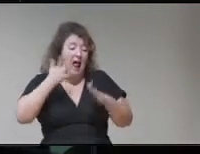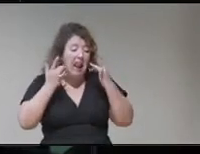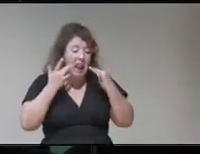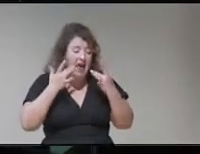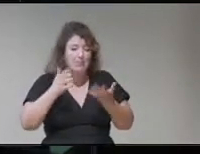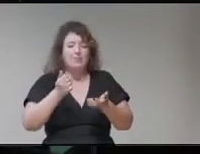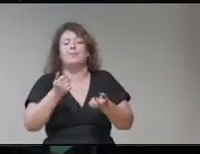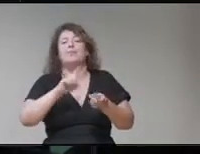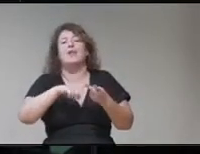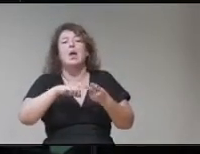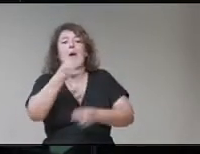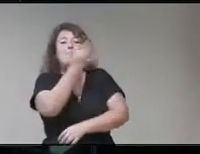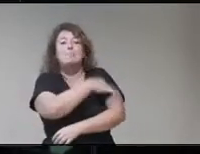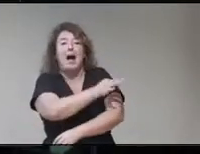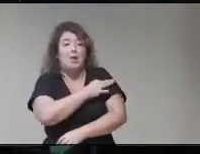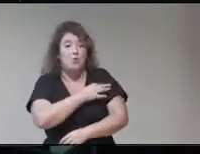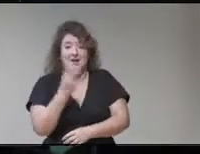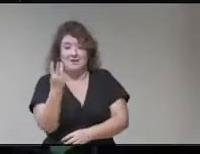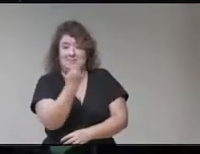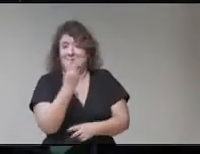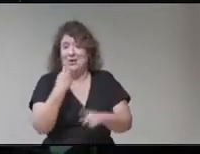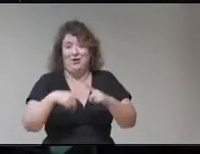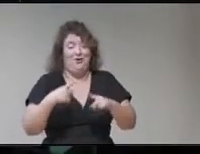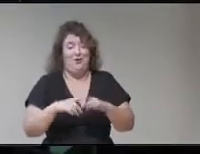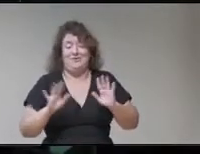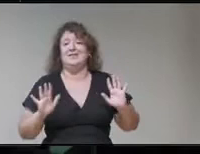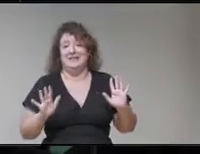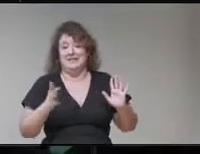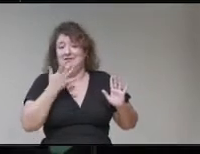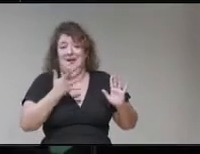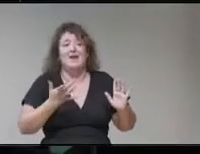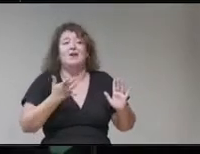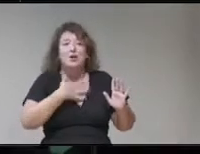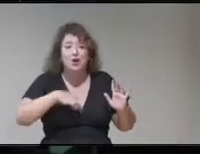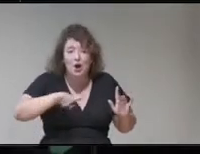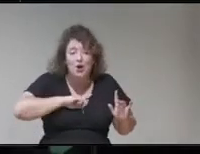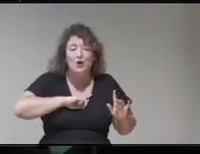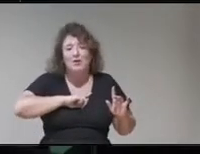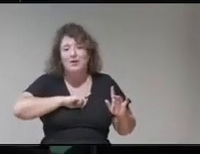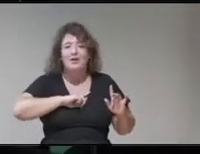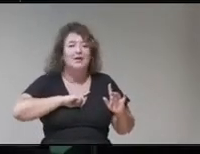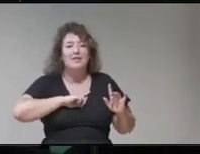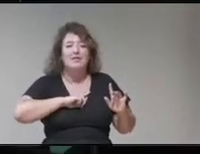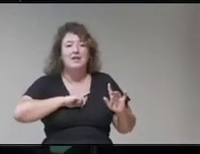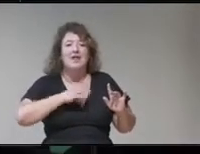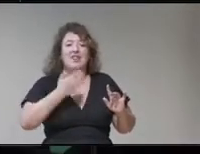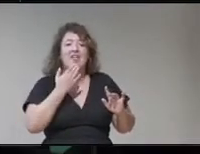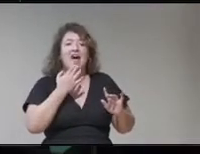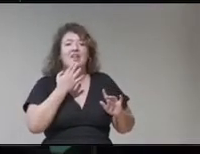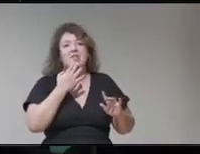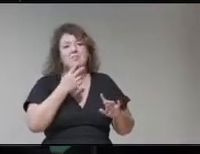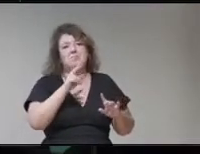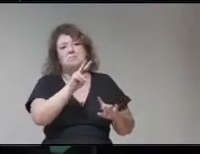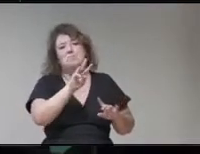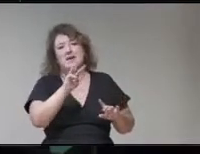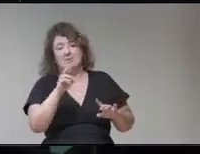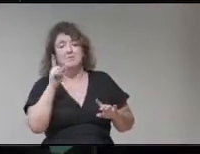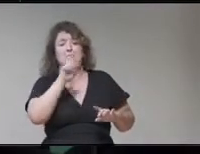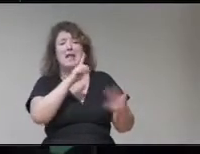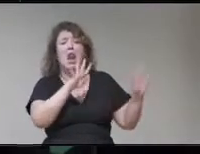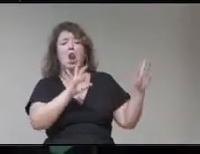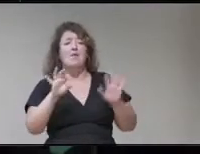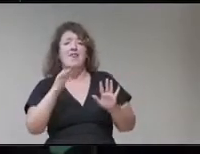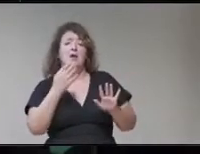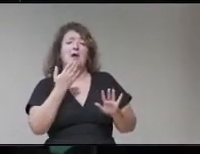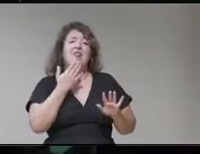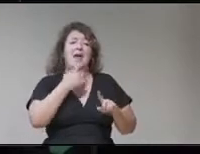vacunas? Esas tres cosas son lo que han hecho que pasáramos de 20 y tantos años de edad media en 1900 a